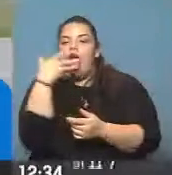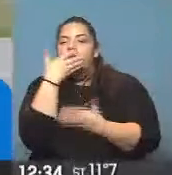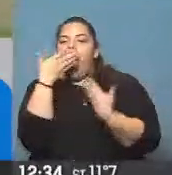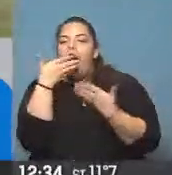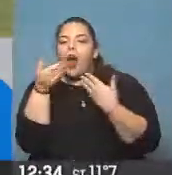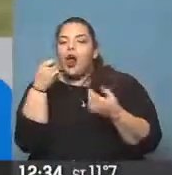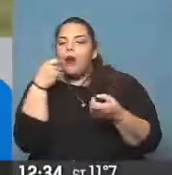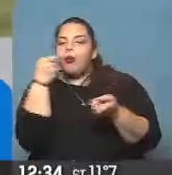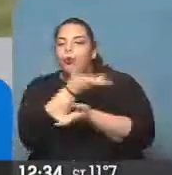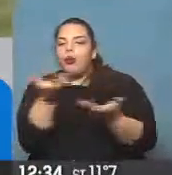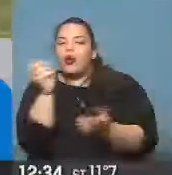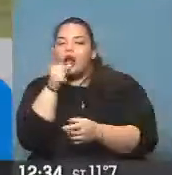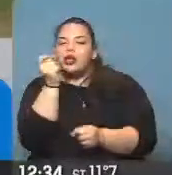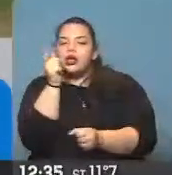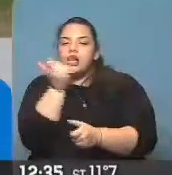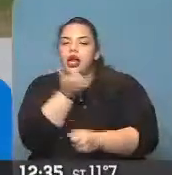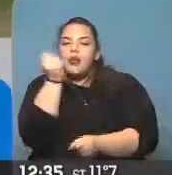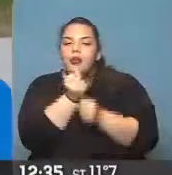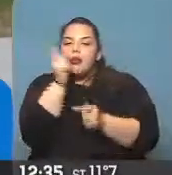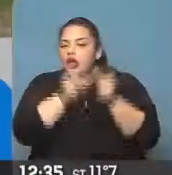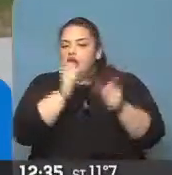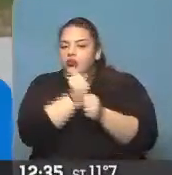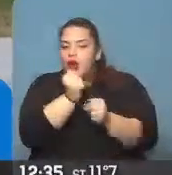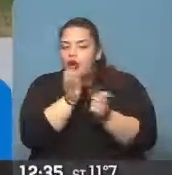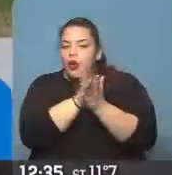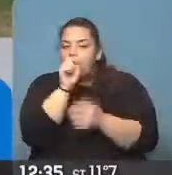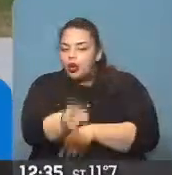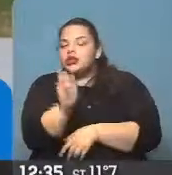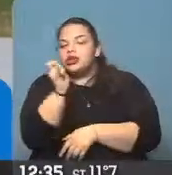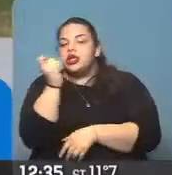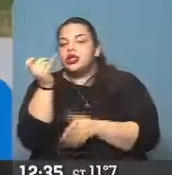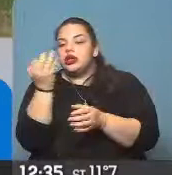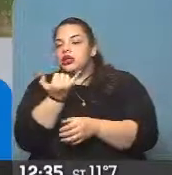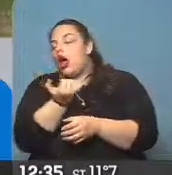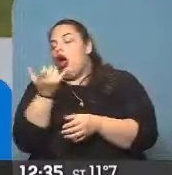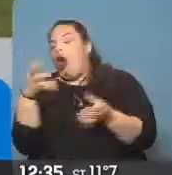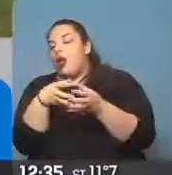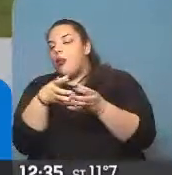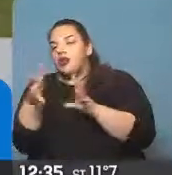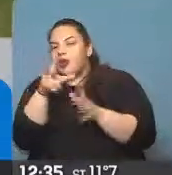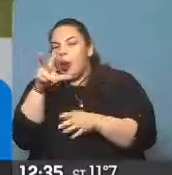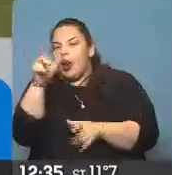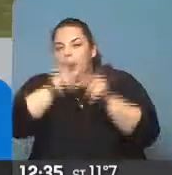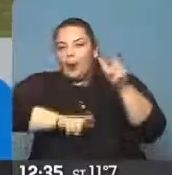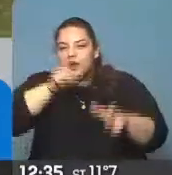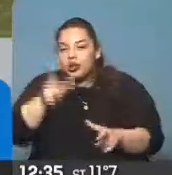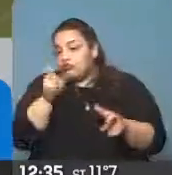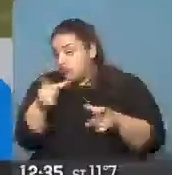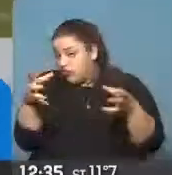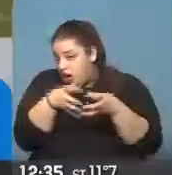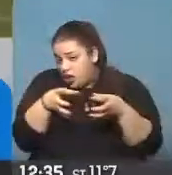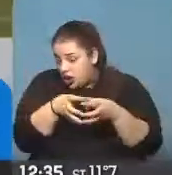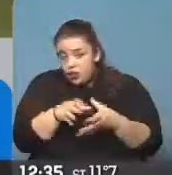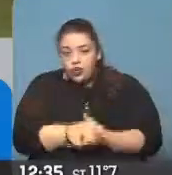empezaste sólo tienes empleados como como estabas y un equipo de 20 personas y es un equipo es una